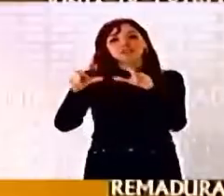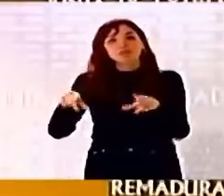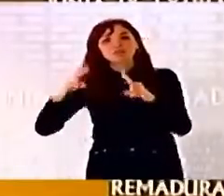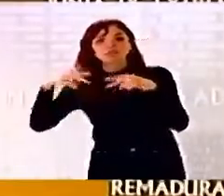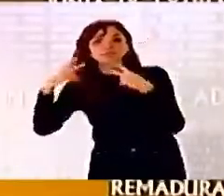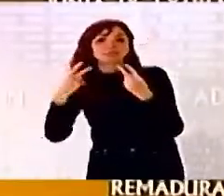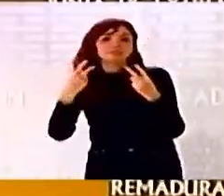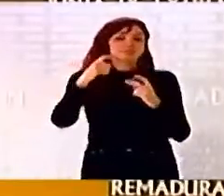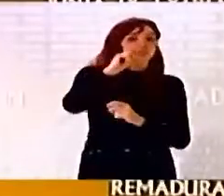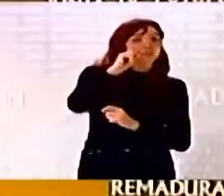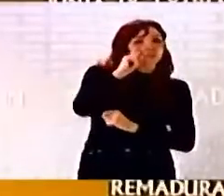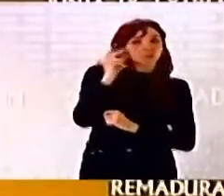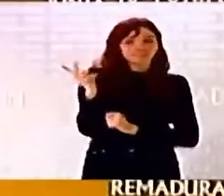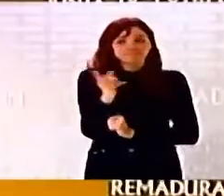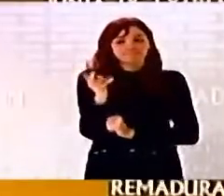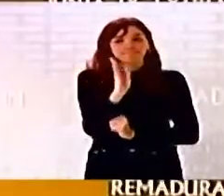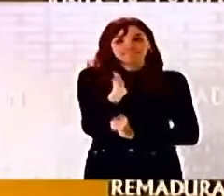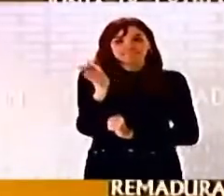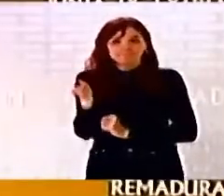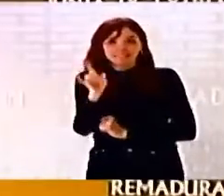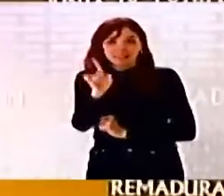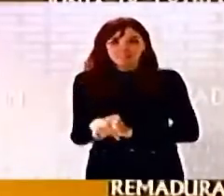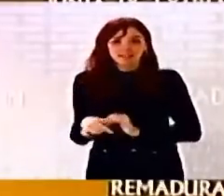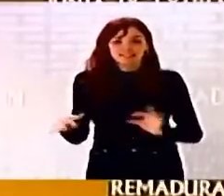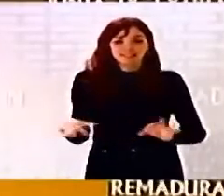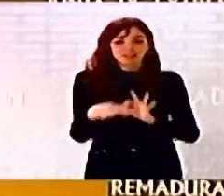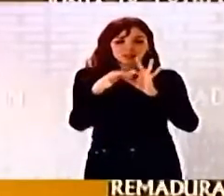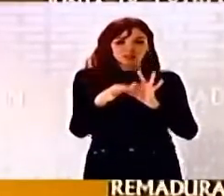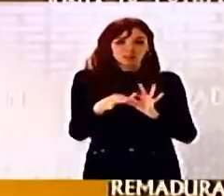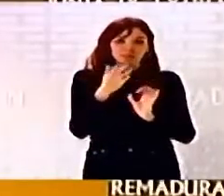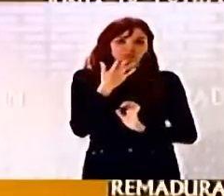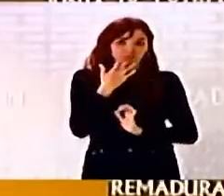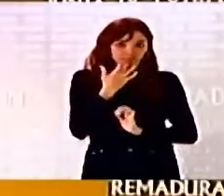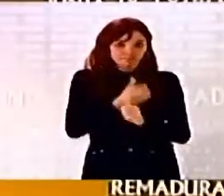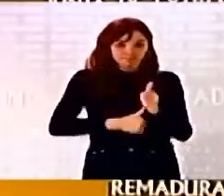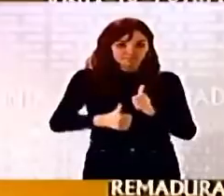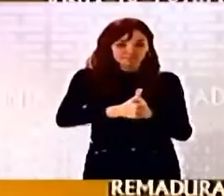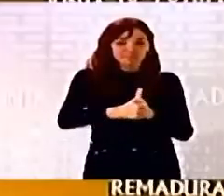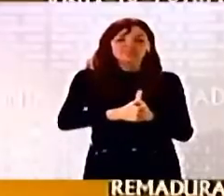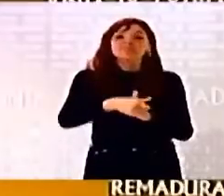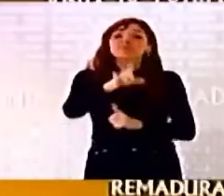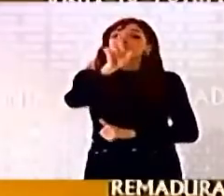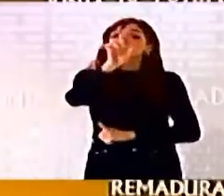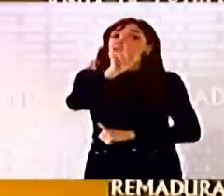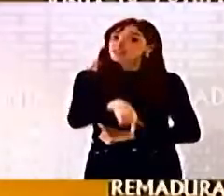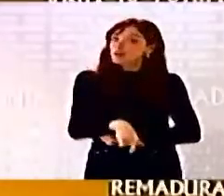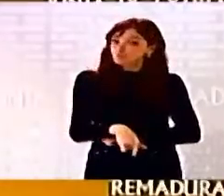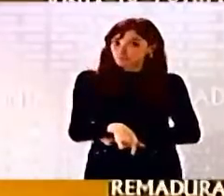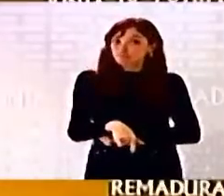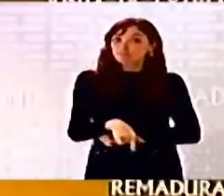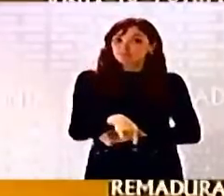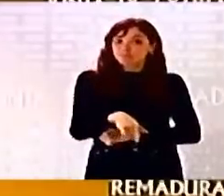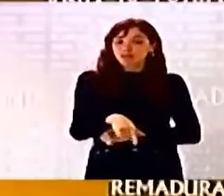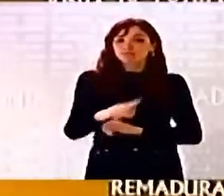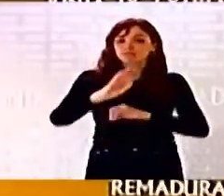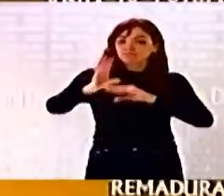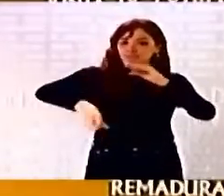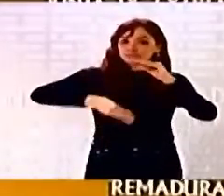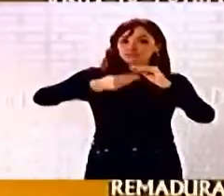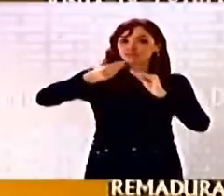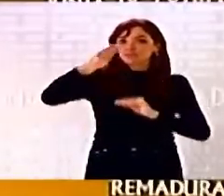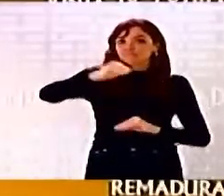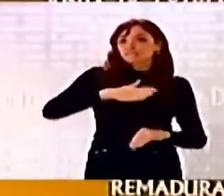y turístico ligadas al sector HoReCa, fundamentalmente, y, por tanto, complementar